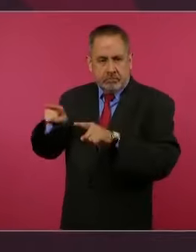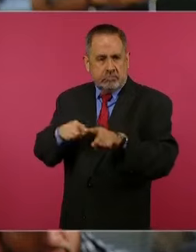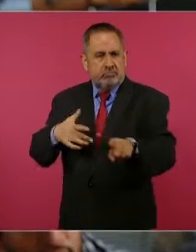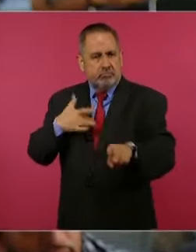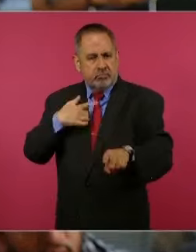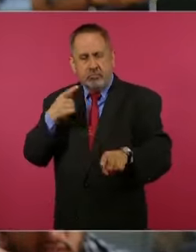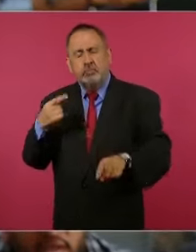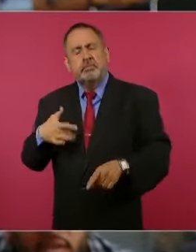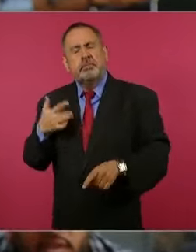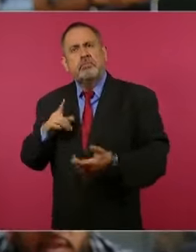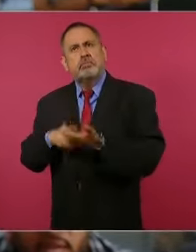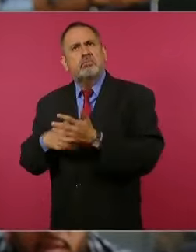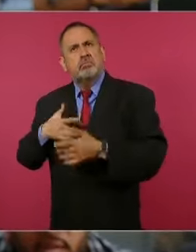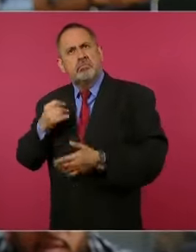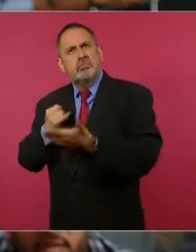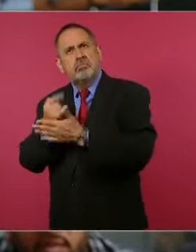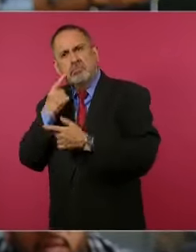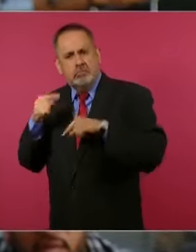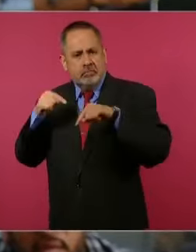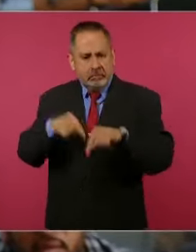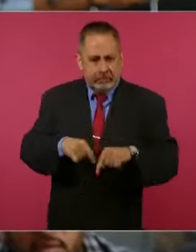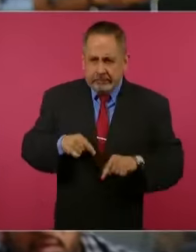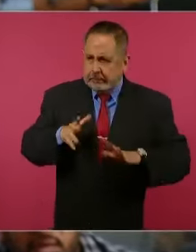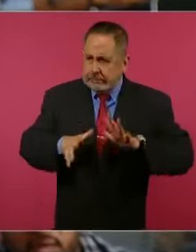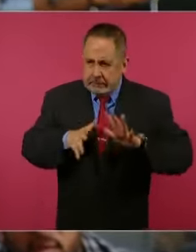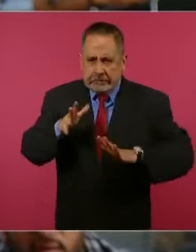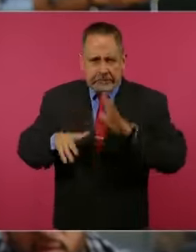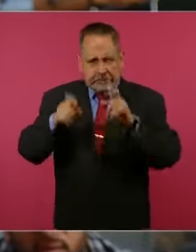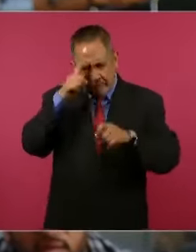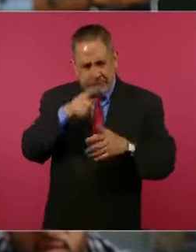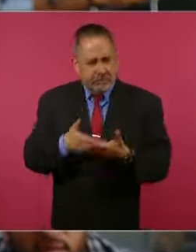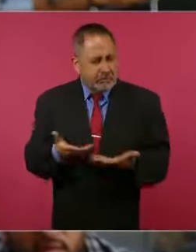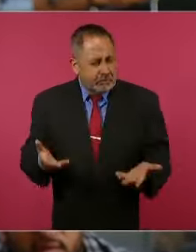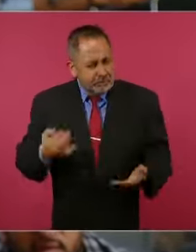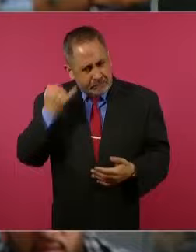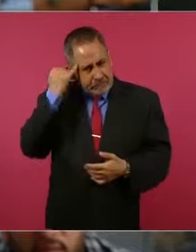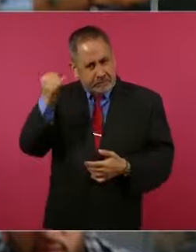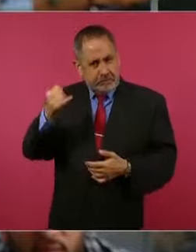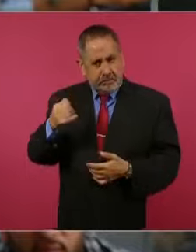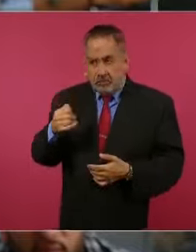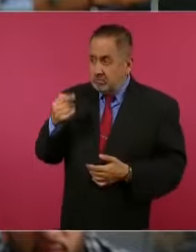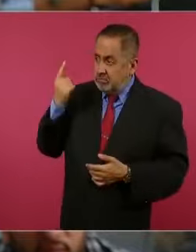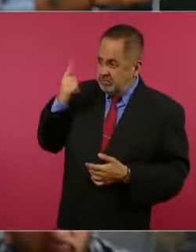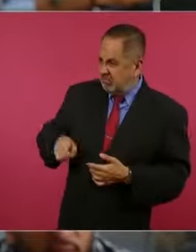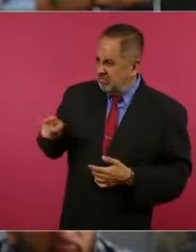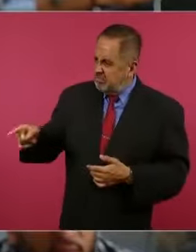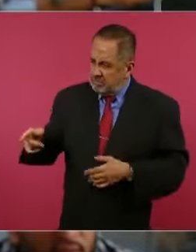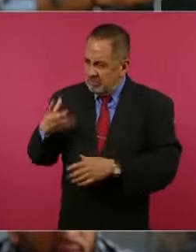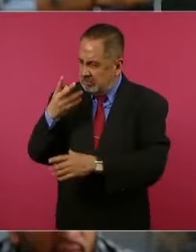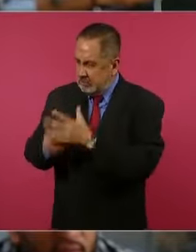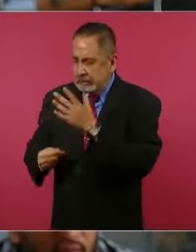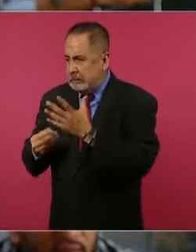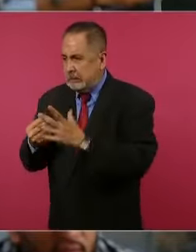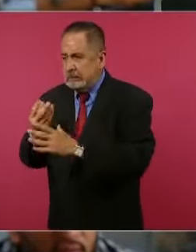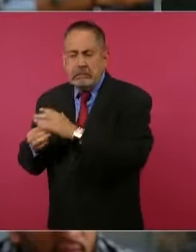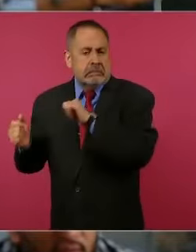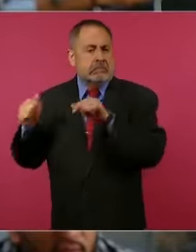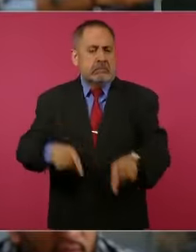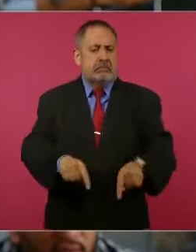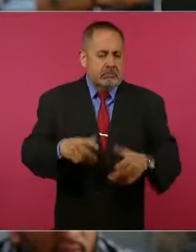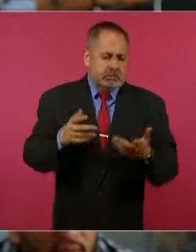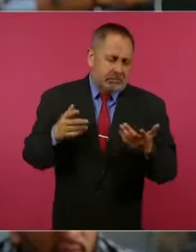su propio pie y batalló estando aquí ahora Imagínese que lo hubieran obligado a salir de su de